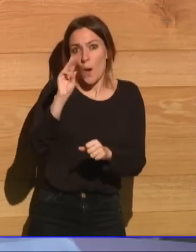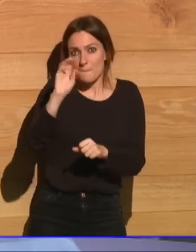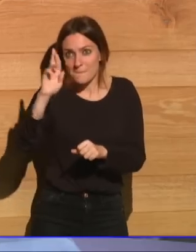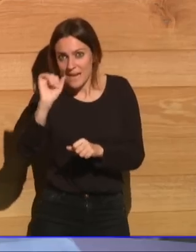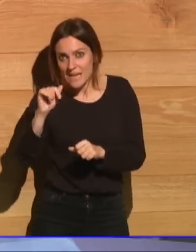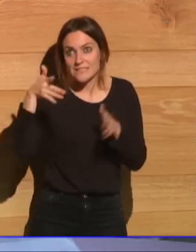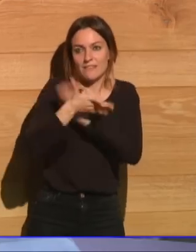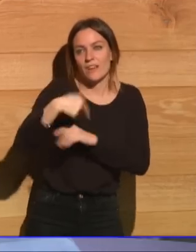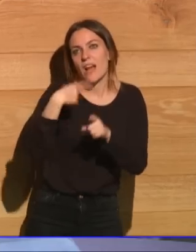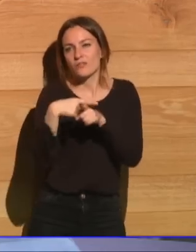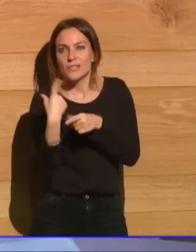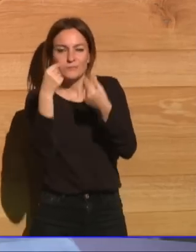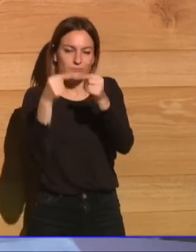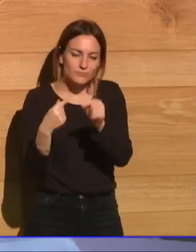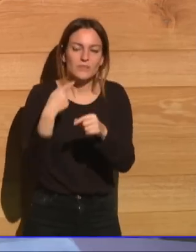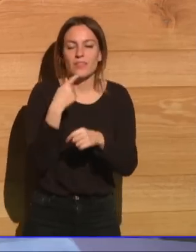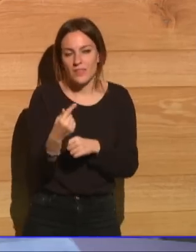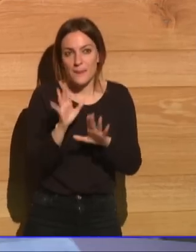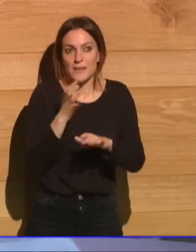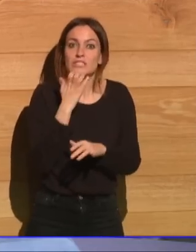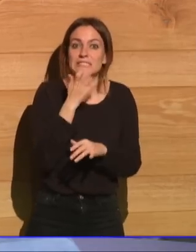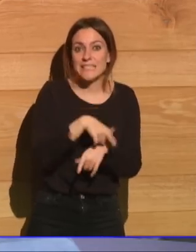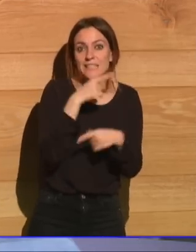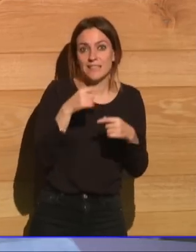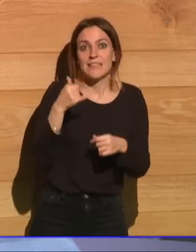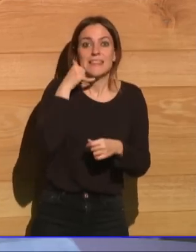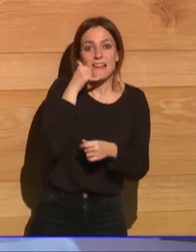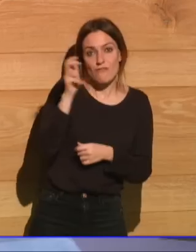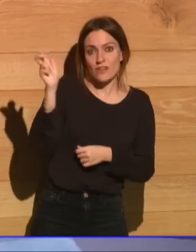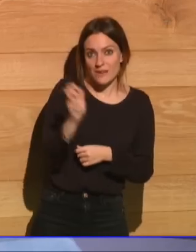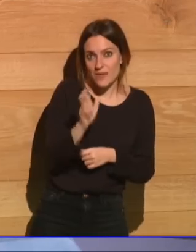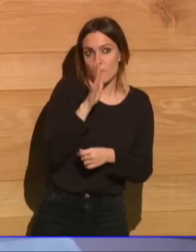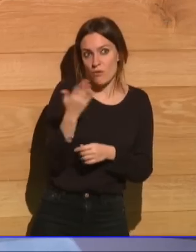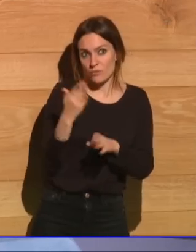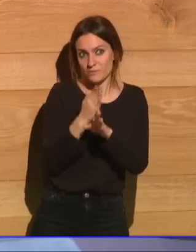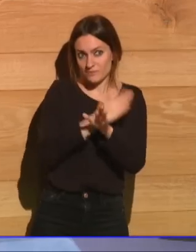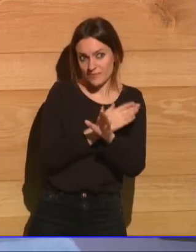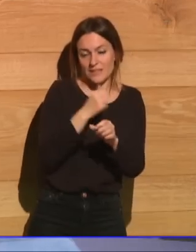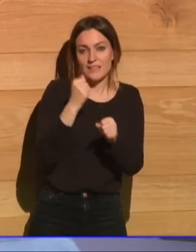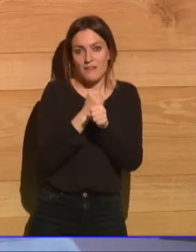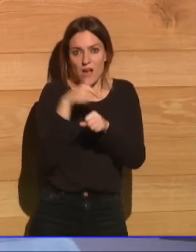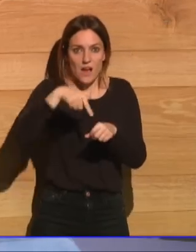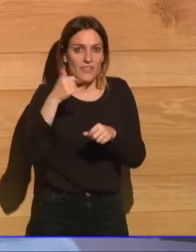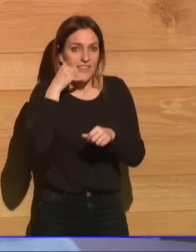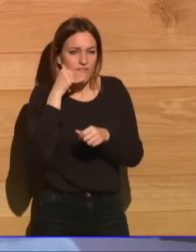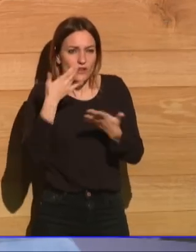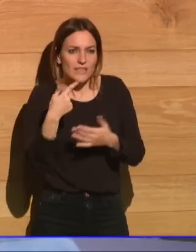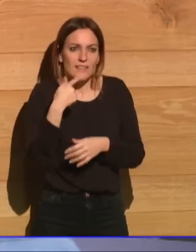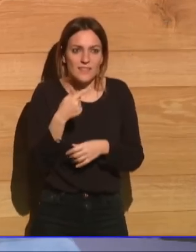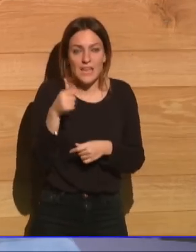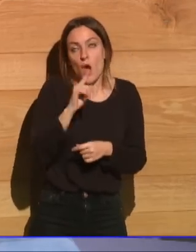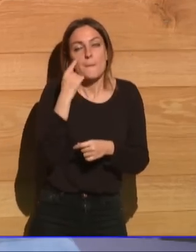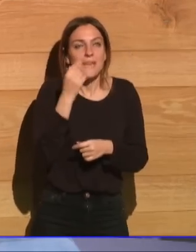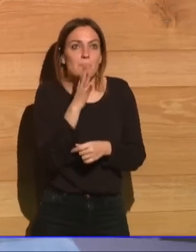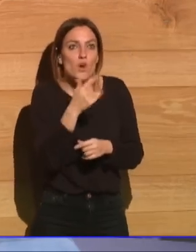operístico y exuberante el mismo. Ya, Y si viene de Telefónica, porque resulta que trabajaba poniendo conectores, pues le dirán, no, mira, es como